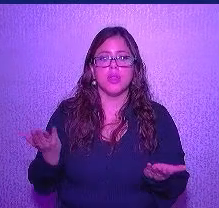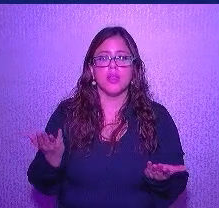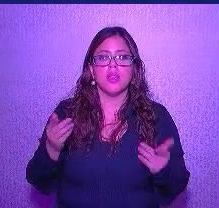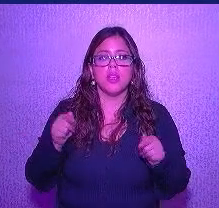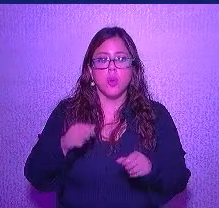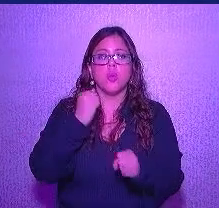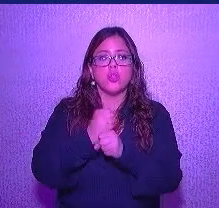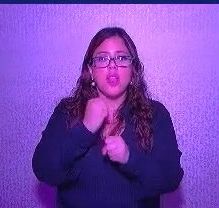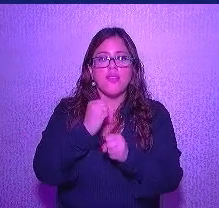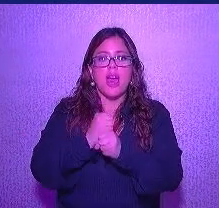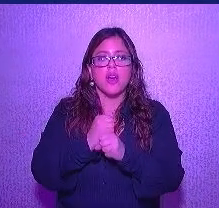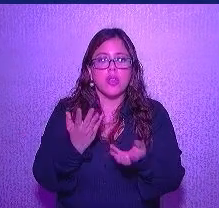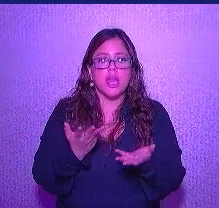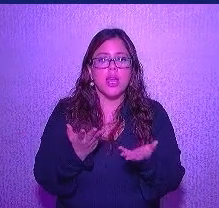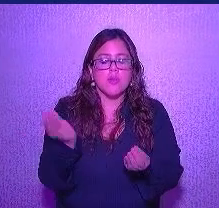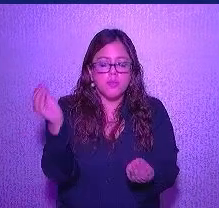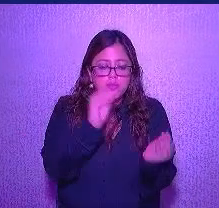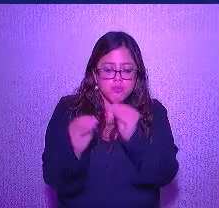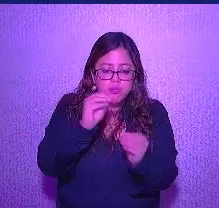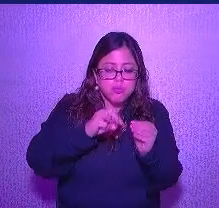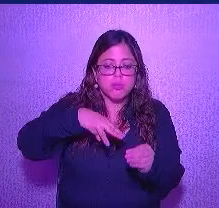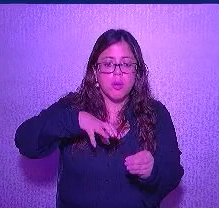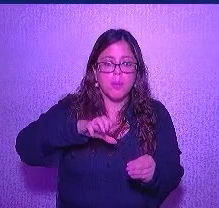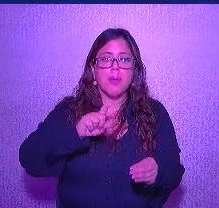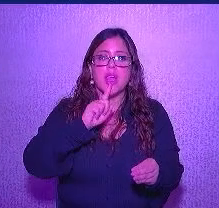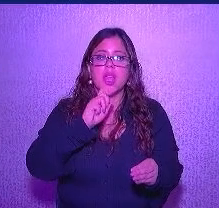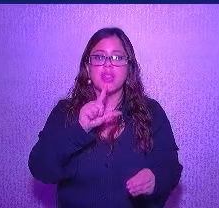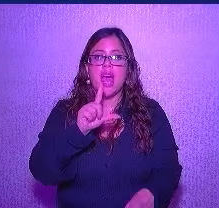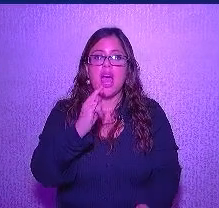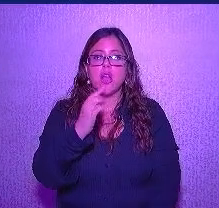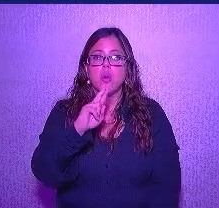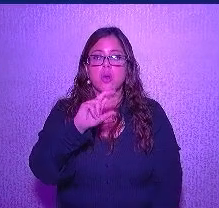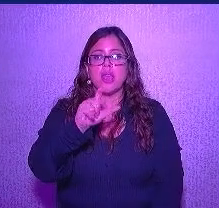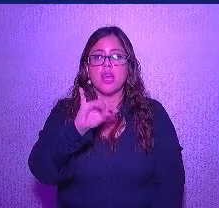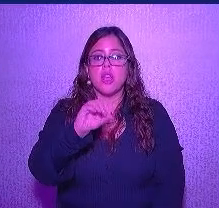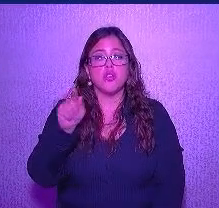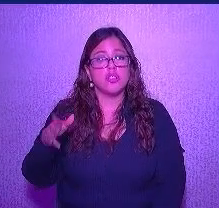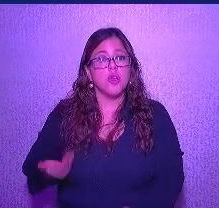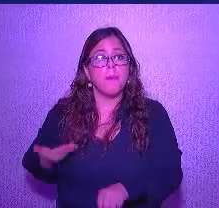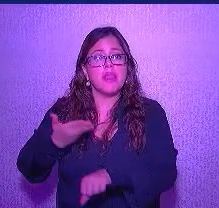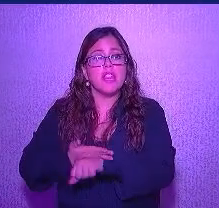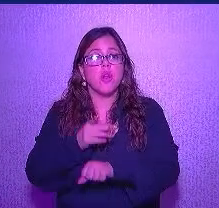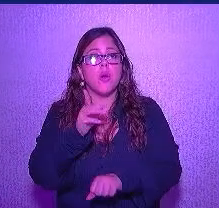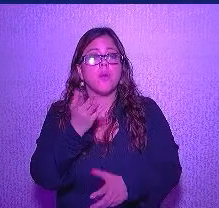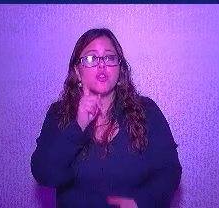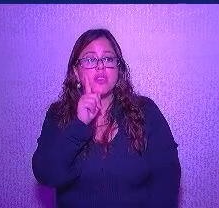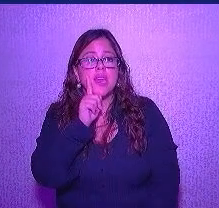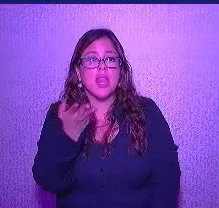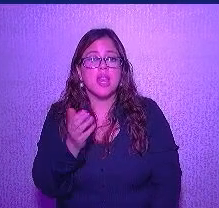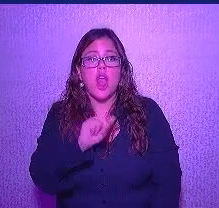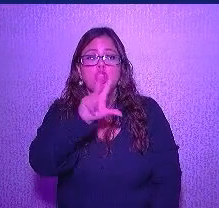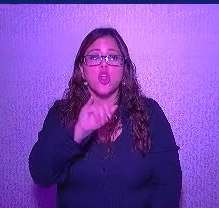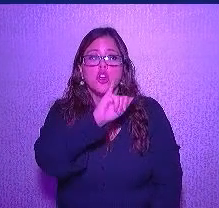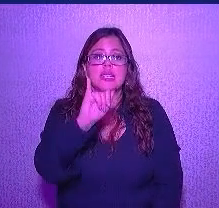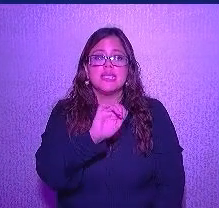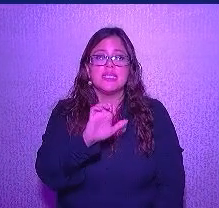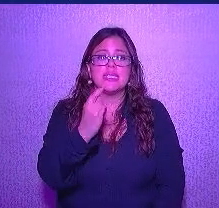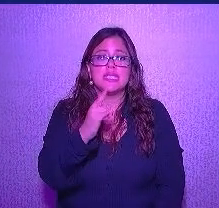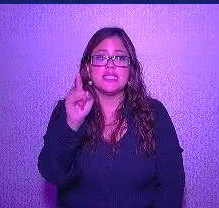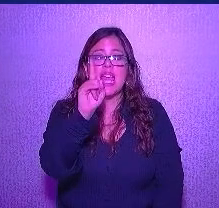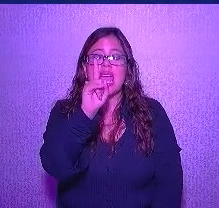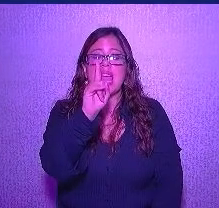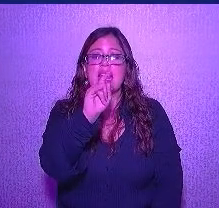metalúrgico todo eso ha pedido por zeos noos para proteger contra la invasión acreta